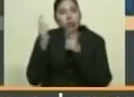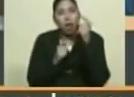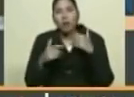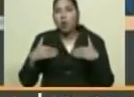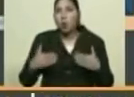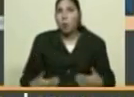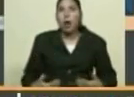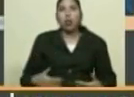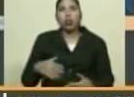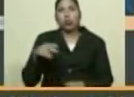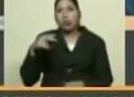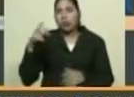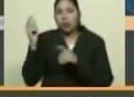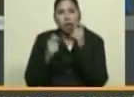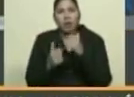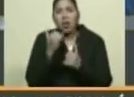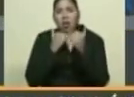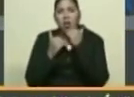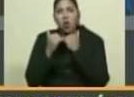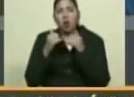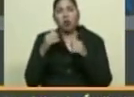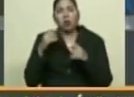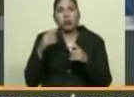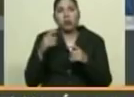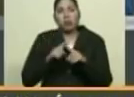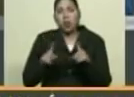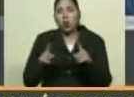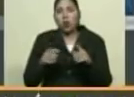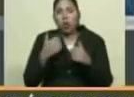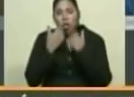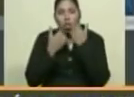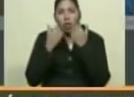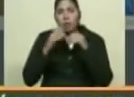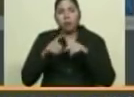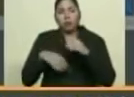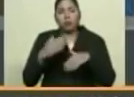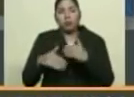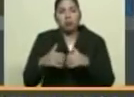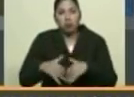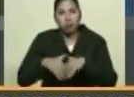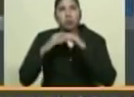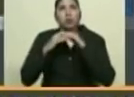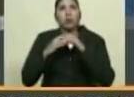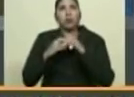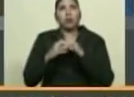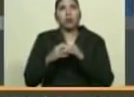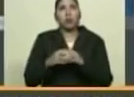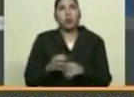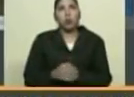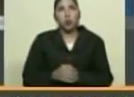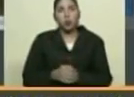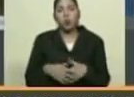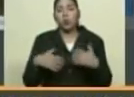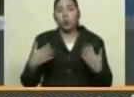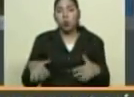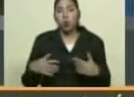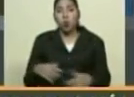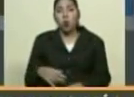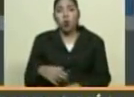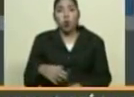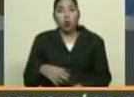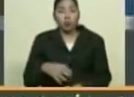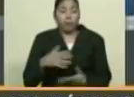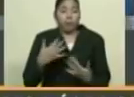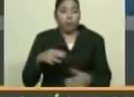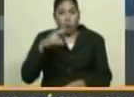Muchachos y muchachas, porque uno ve muchas caras jóvenes. No permitan que nos hagan olvidar a Hugo